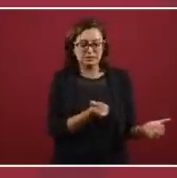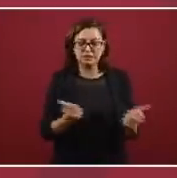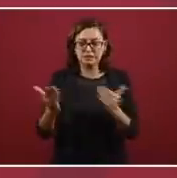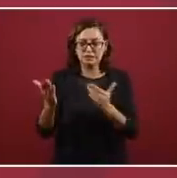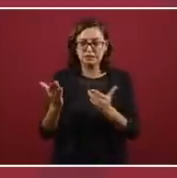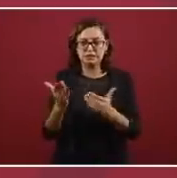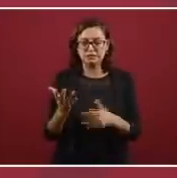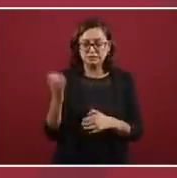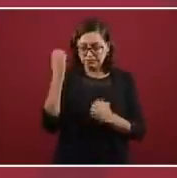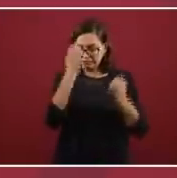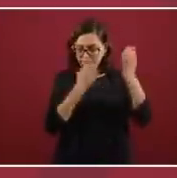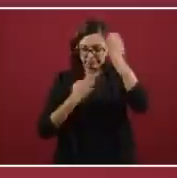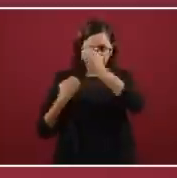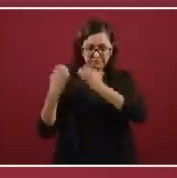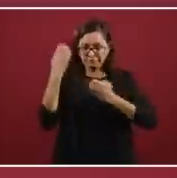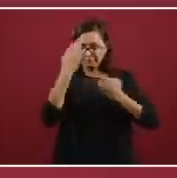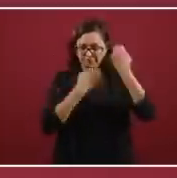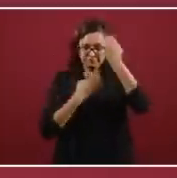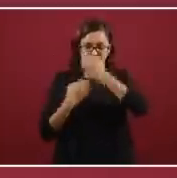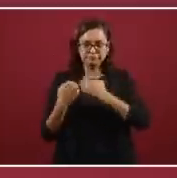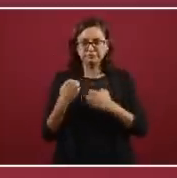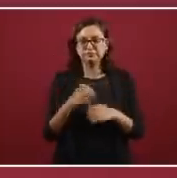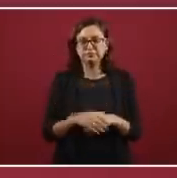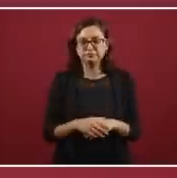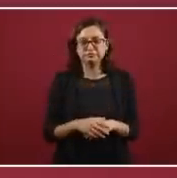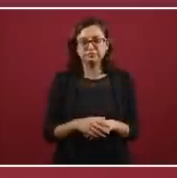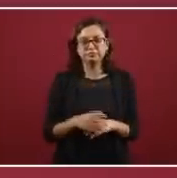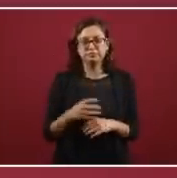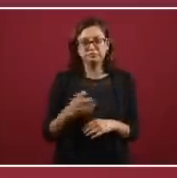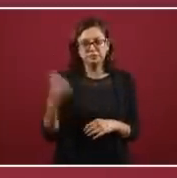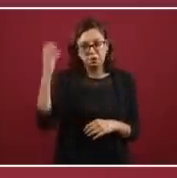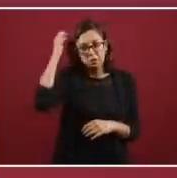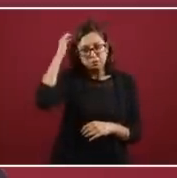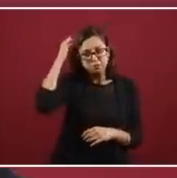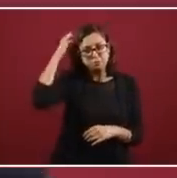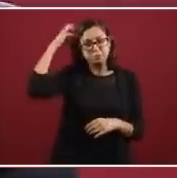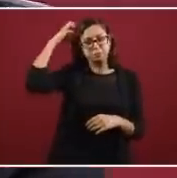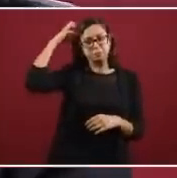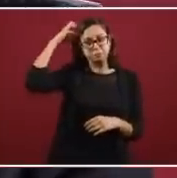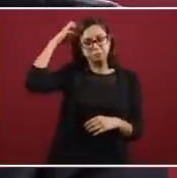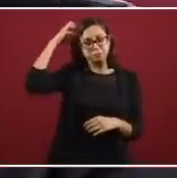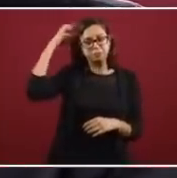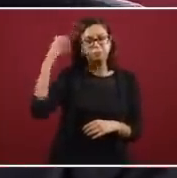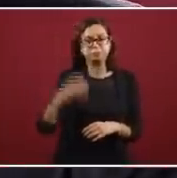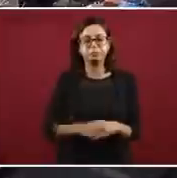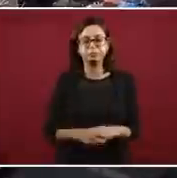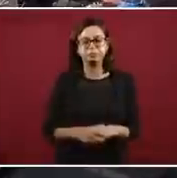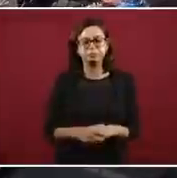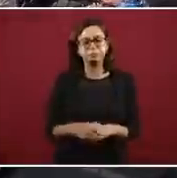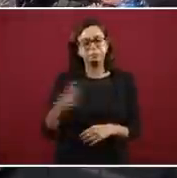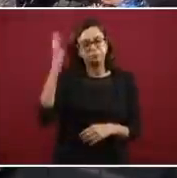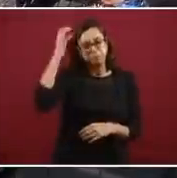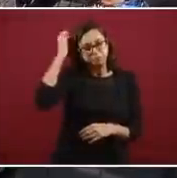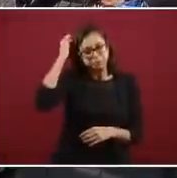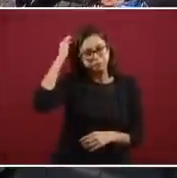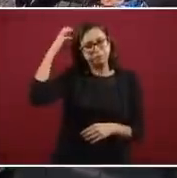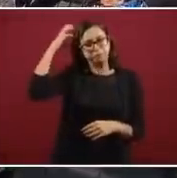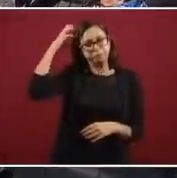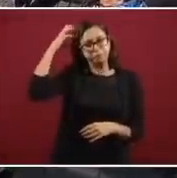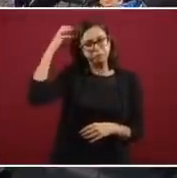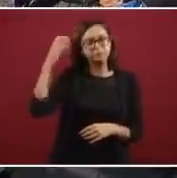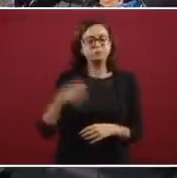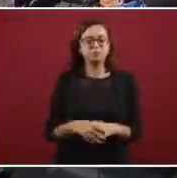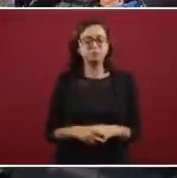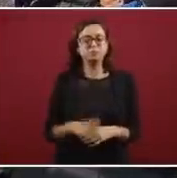hacer estudios y no pasó de… un chuchumo, dirían en mi pueblo,